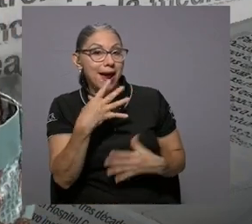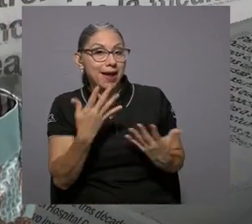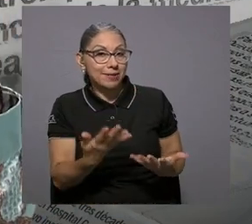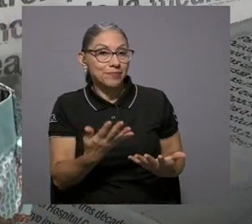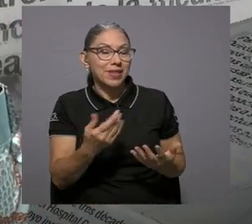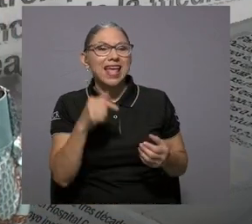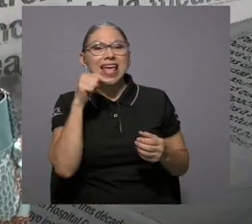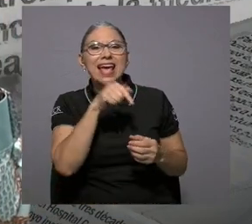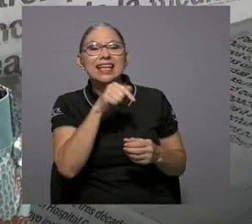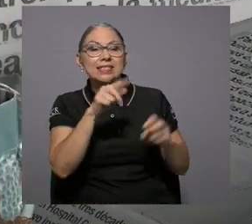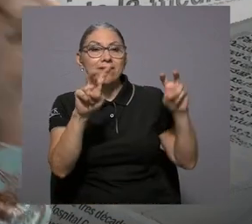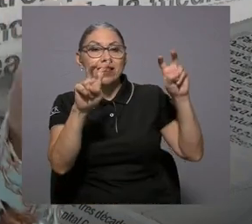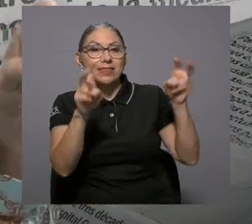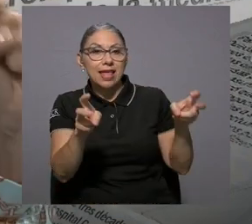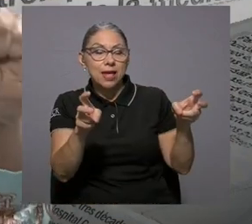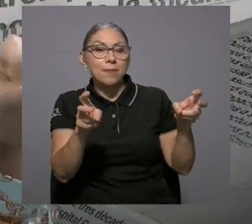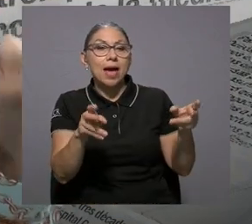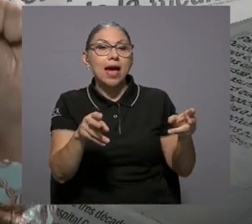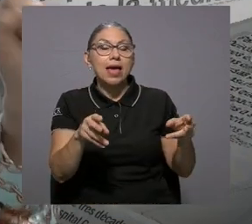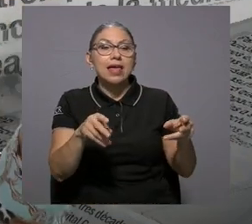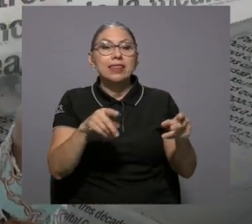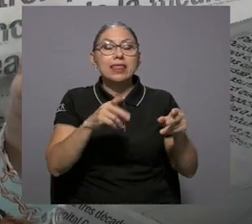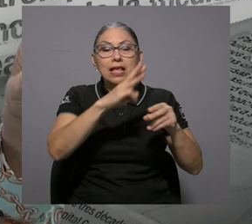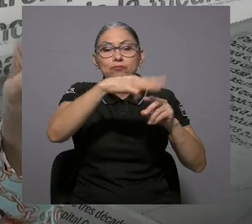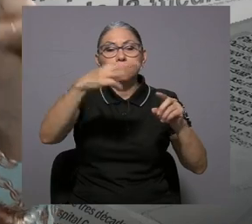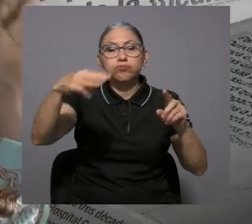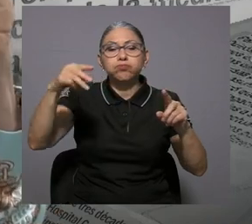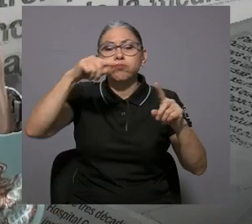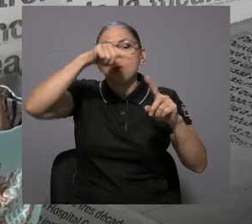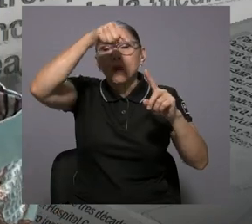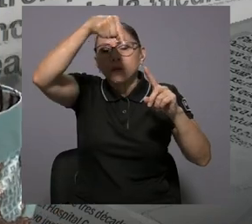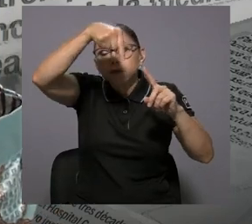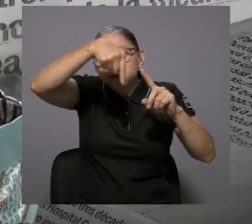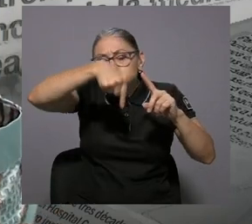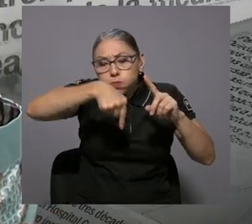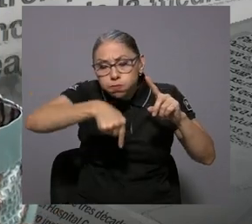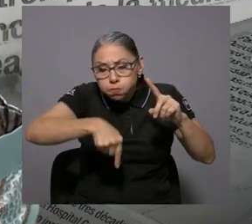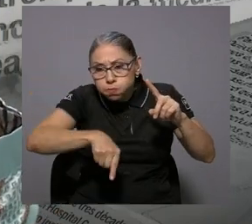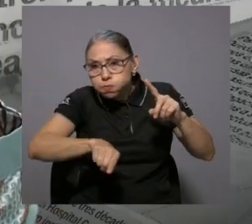el tema de la exploración en los fondos marinos. Es un tema